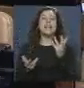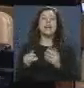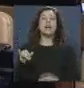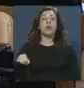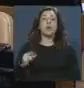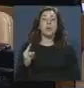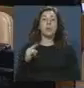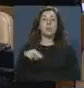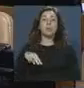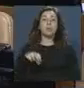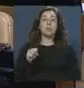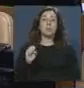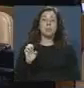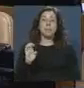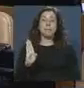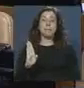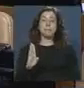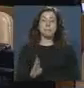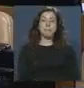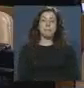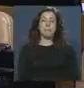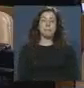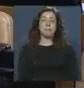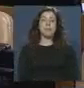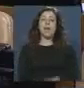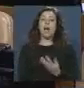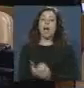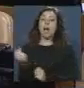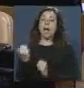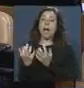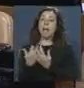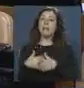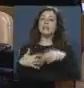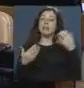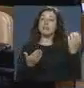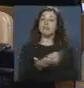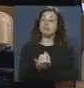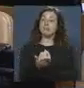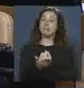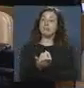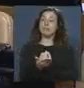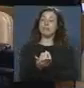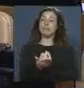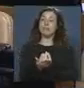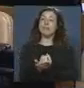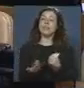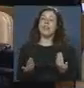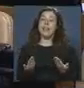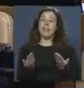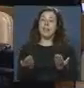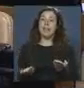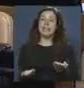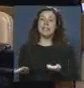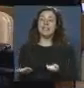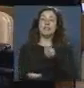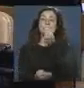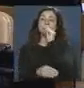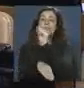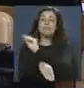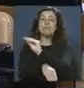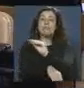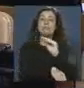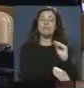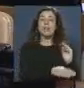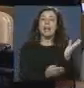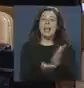de Auxilio Escolar y Becas, y hay empresas que se adjudicaron este año la prestación de servicios de alimentación en los